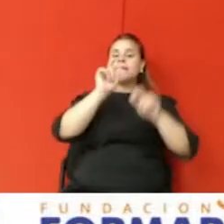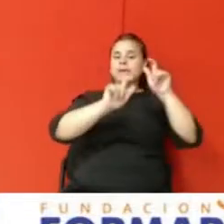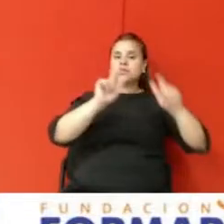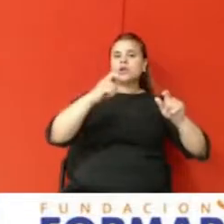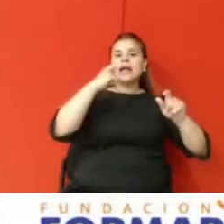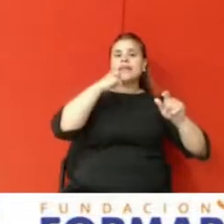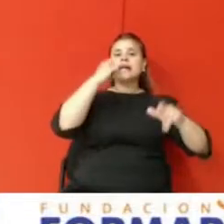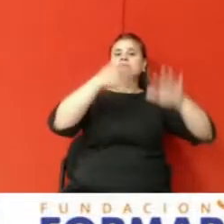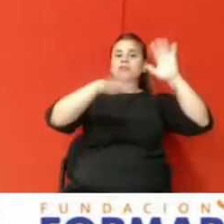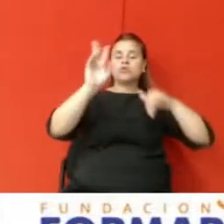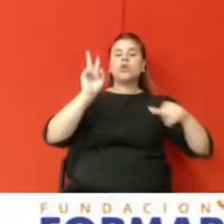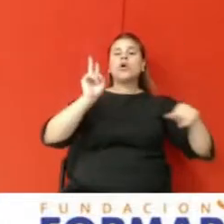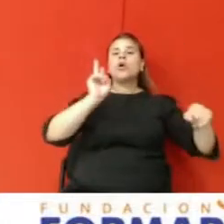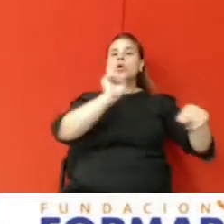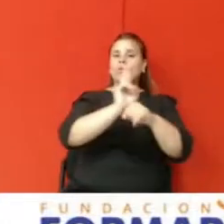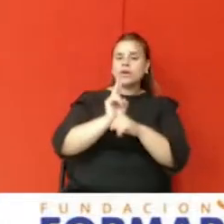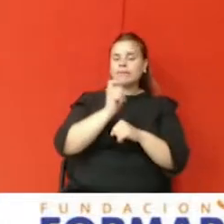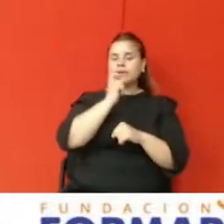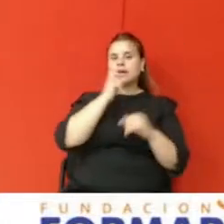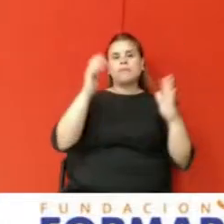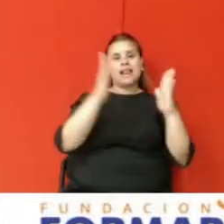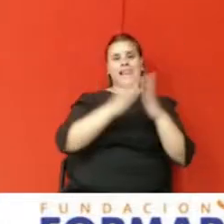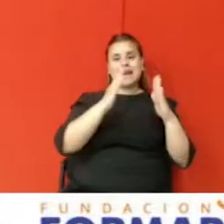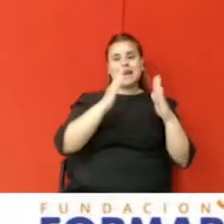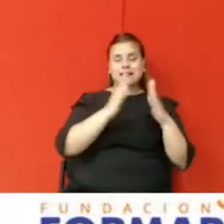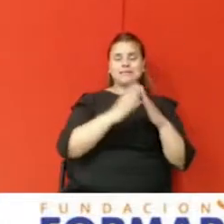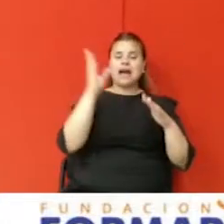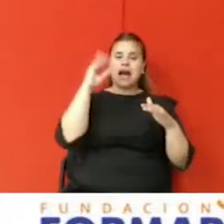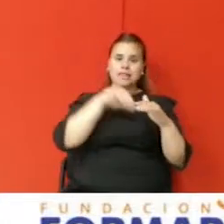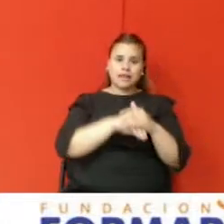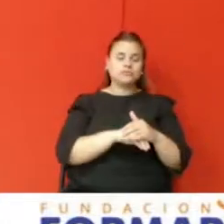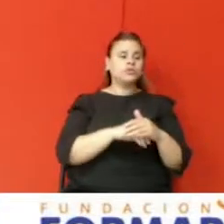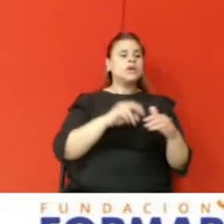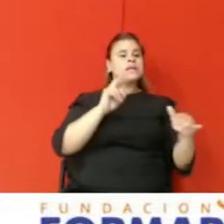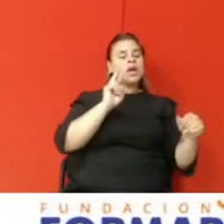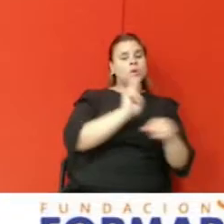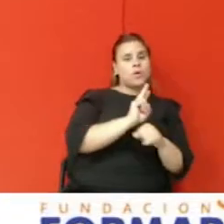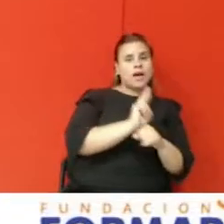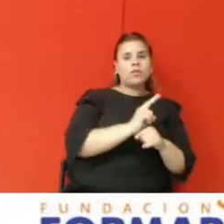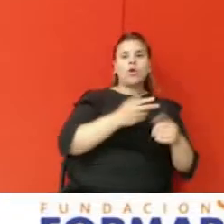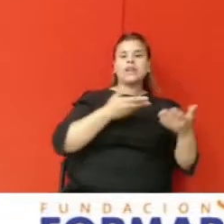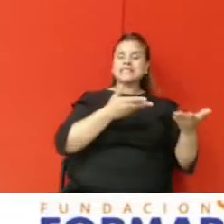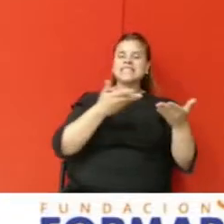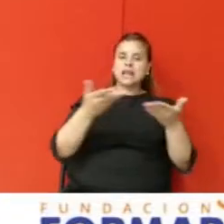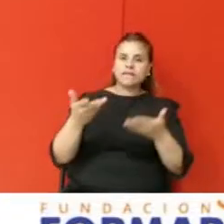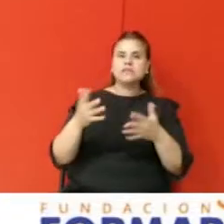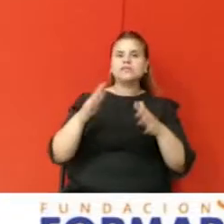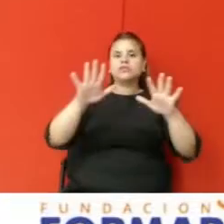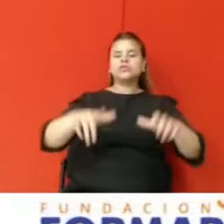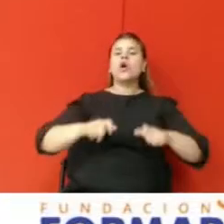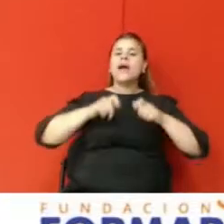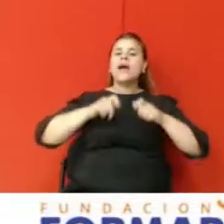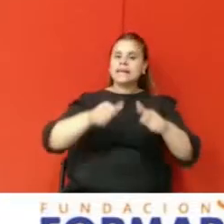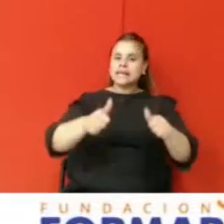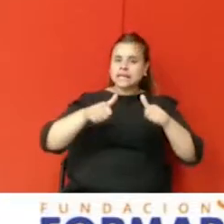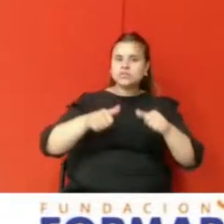adultos mayores en los domicilios, en servicios de emergencia, cuidadores, enfermeros, médicos, kinesiólogos,